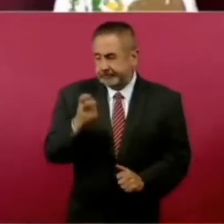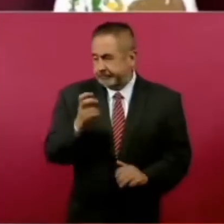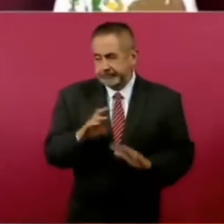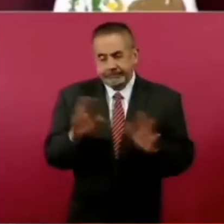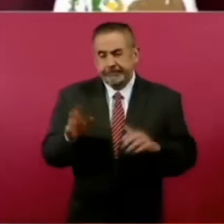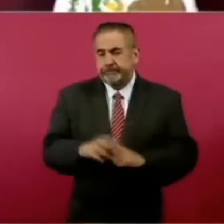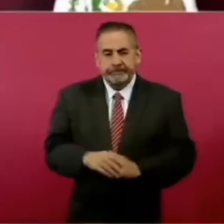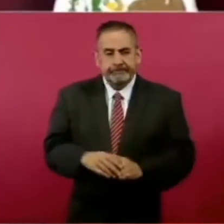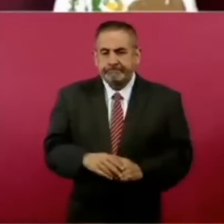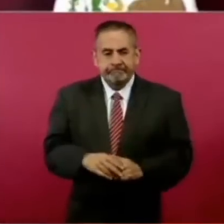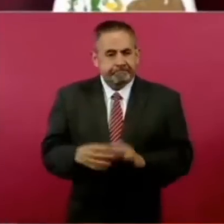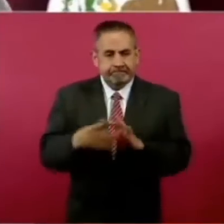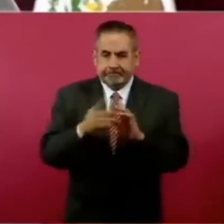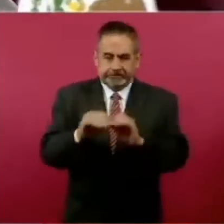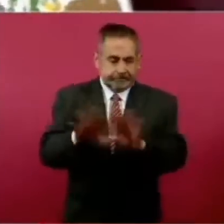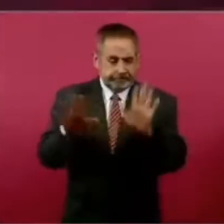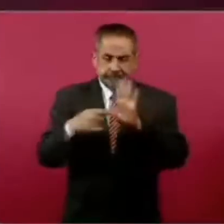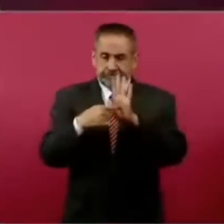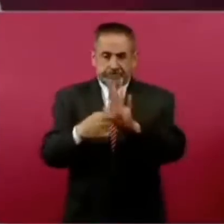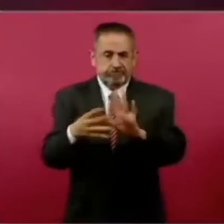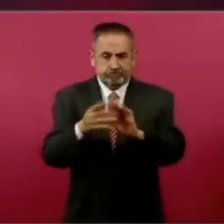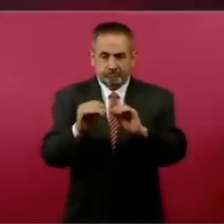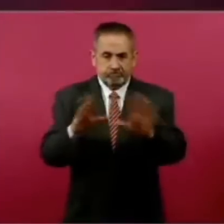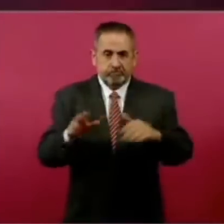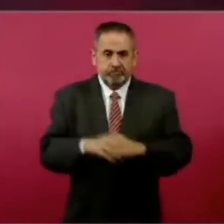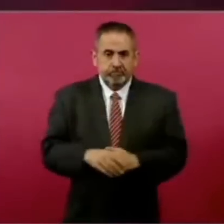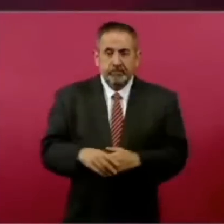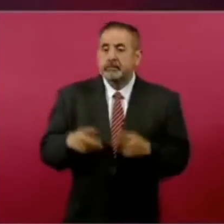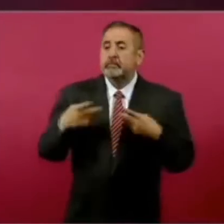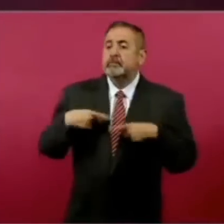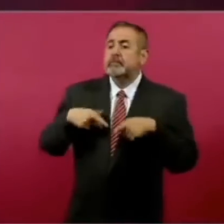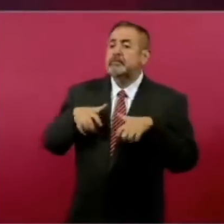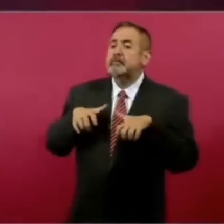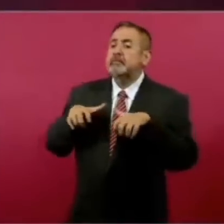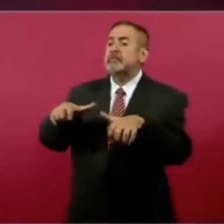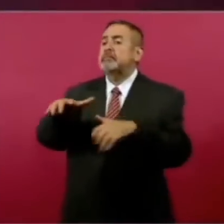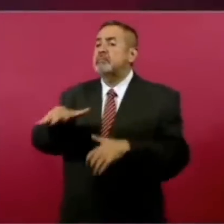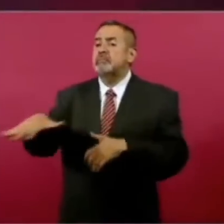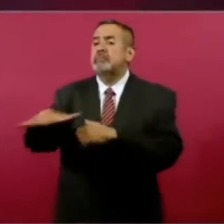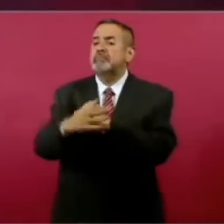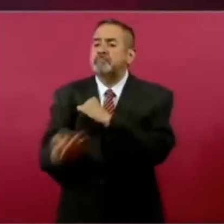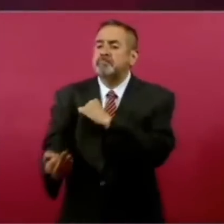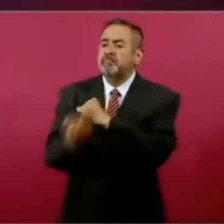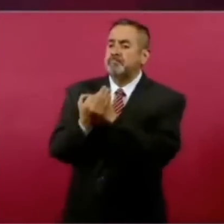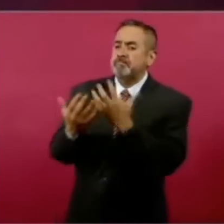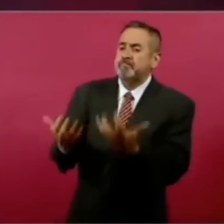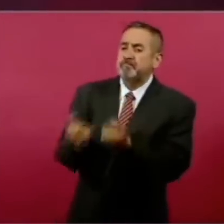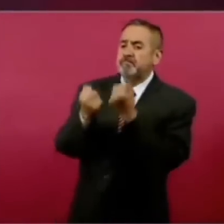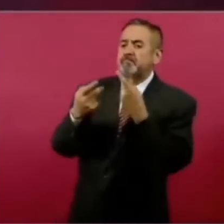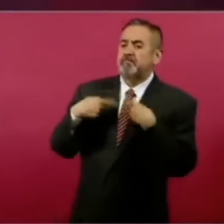Entonces, es muy claro, solo el pueblo puede salvar al pueblo.